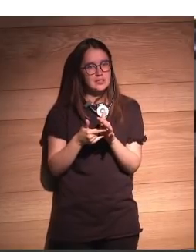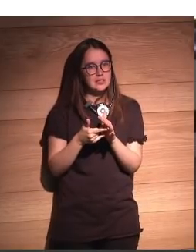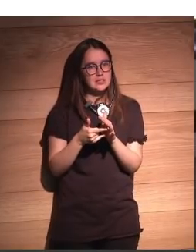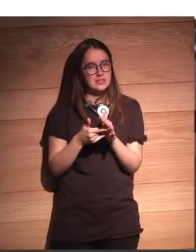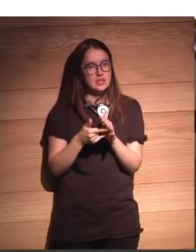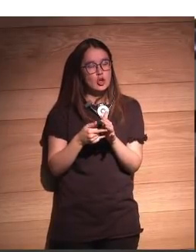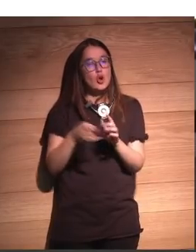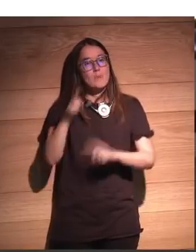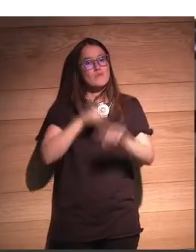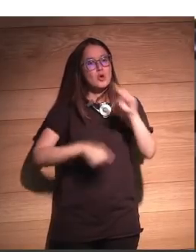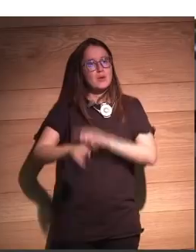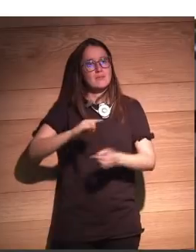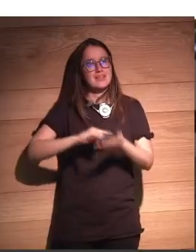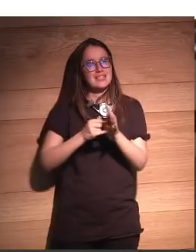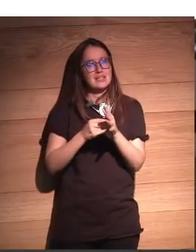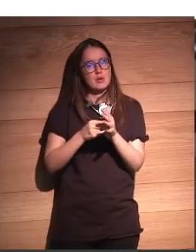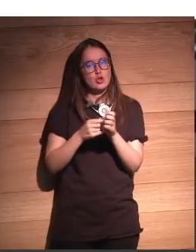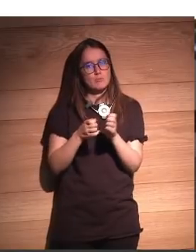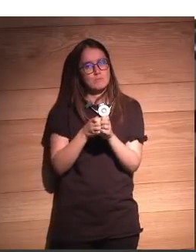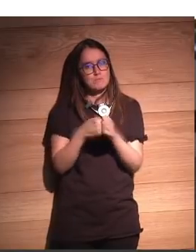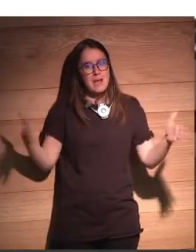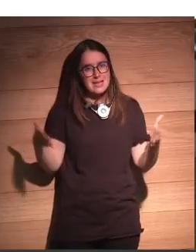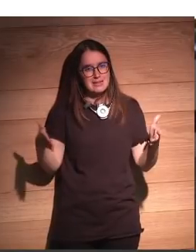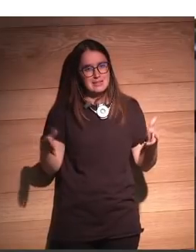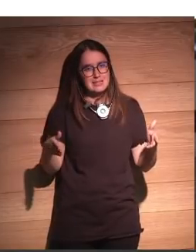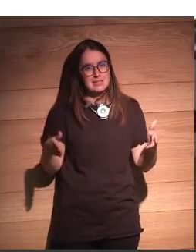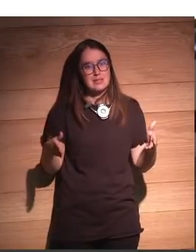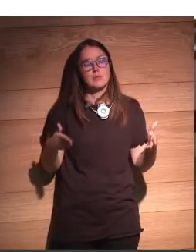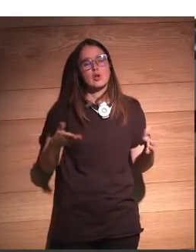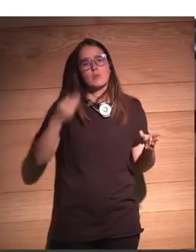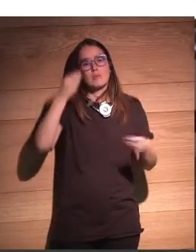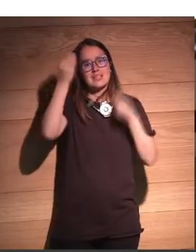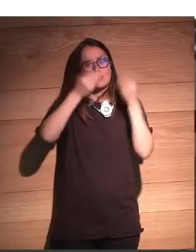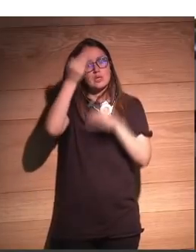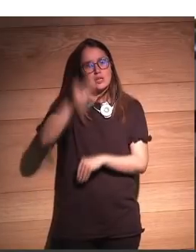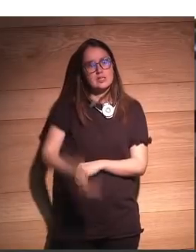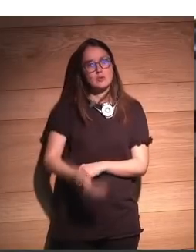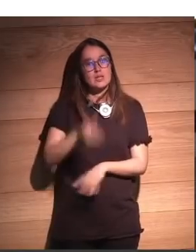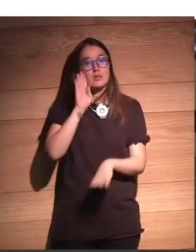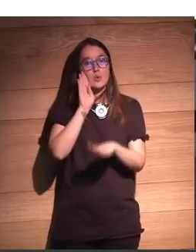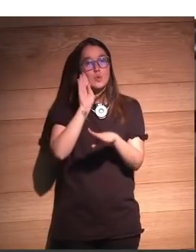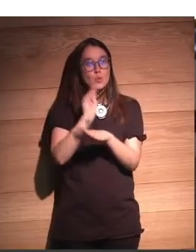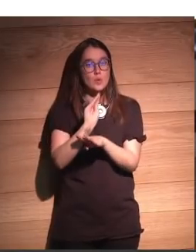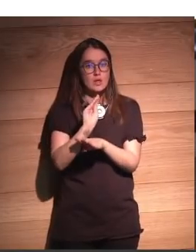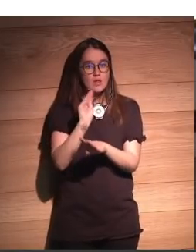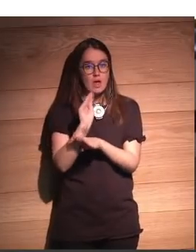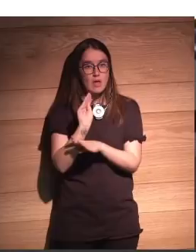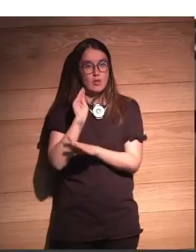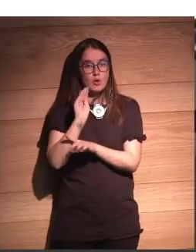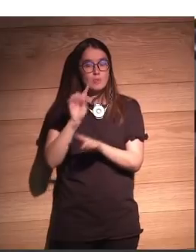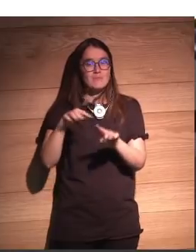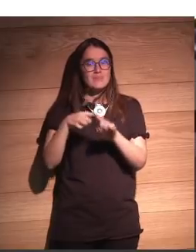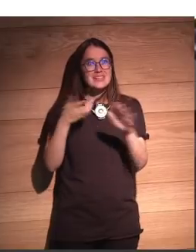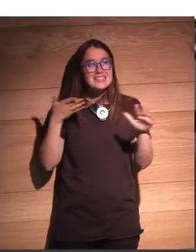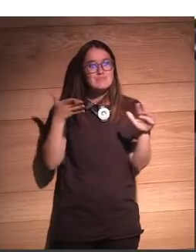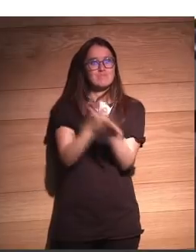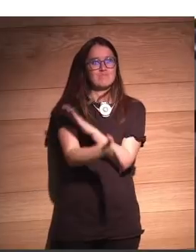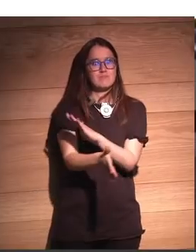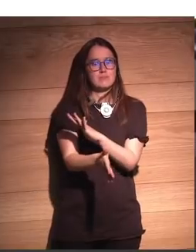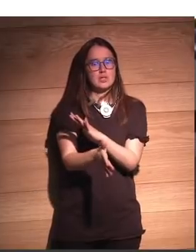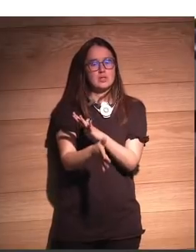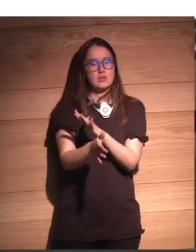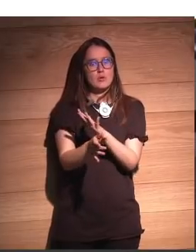con problemas sistémicos mucho más grandes. Pero consideramos que es importante tener cuidado y definir el problema de una